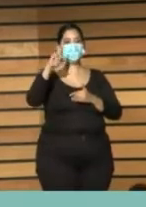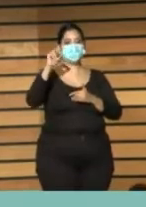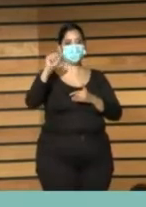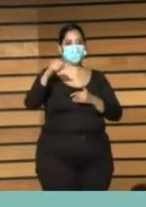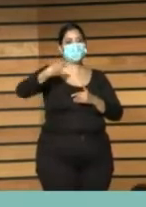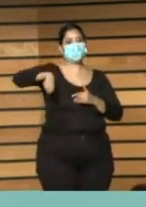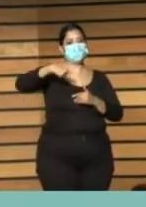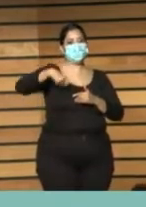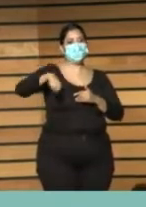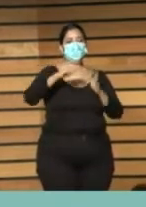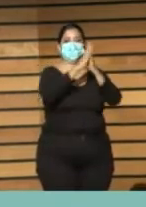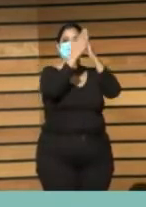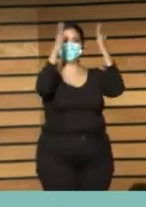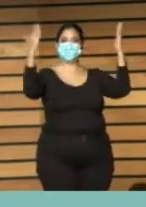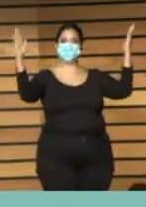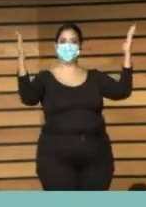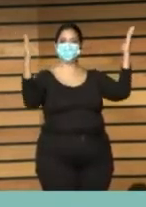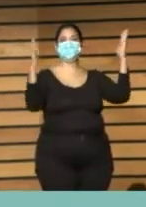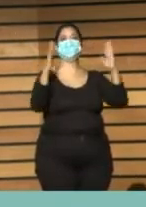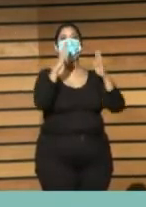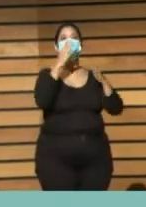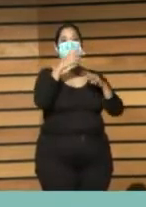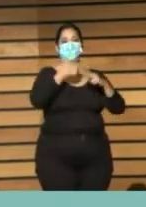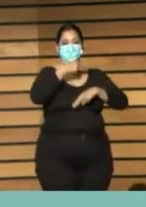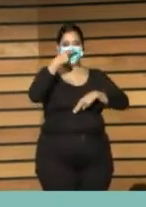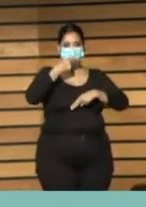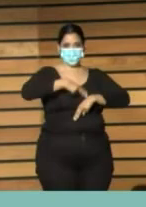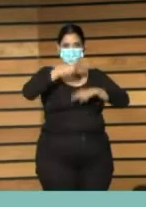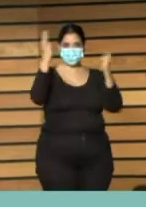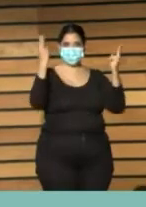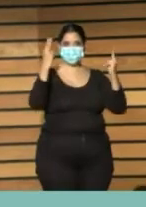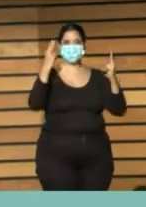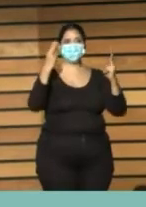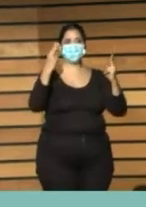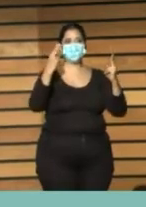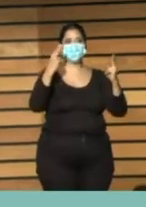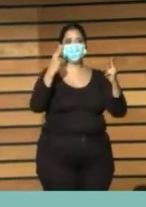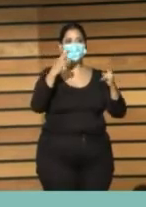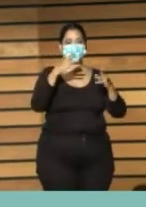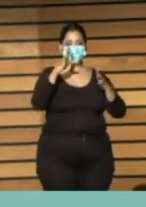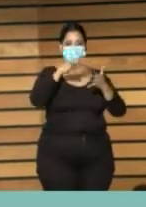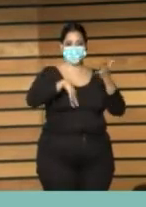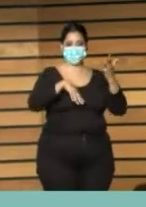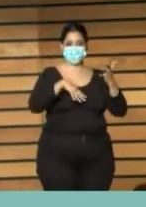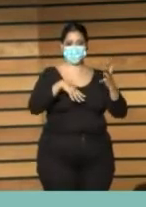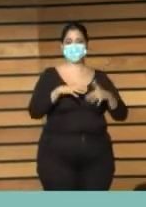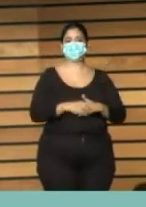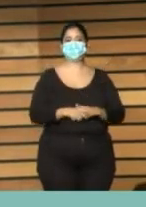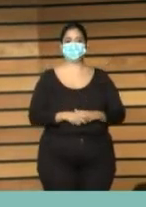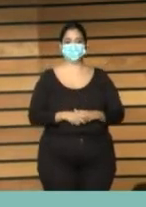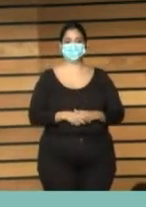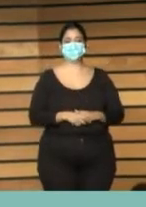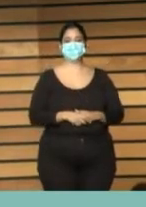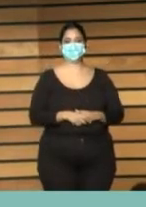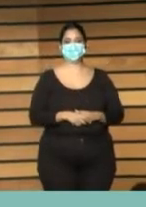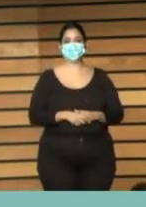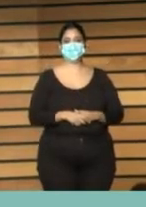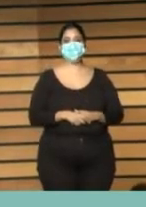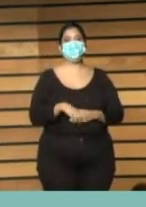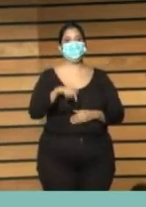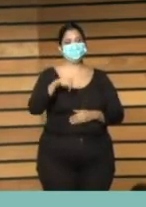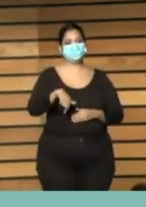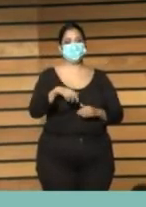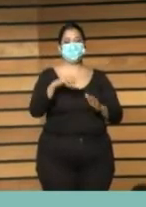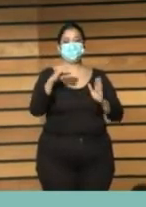de la Hemeroteca General de la Universitat Autònoma de Barcelona. Antes de darle la palabra, explico un poco en qué ha consistido el premio. Hay